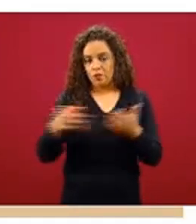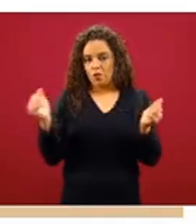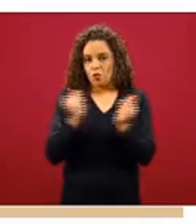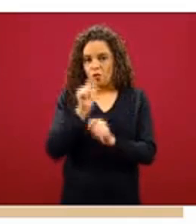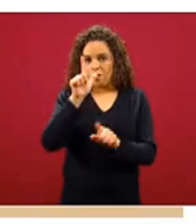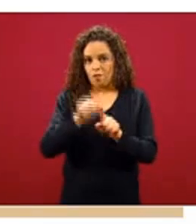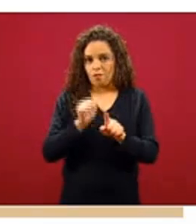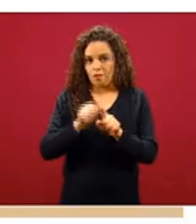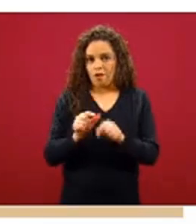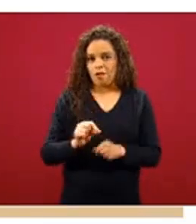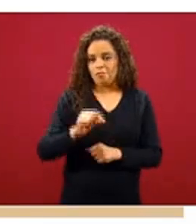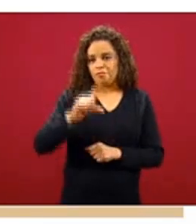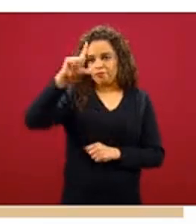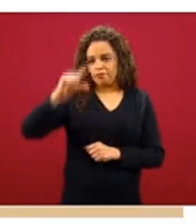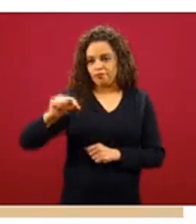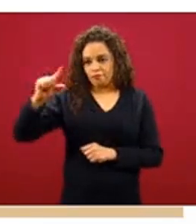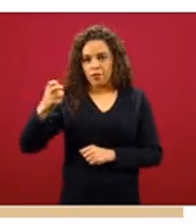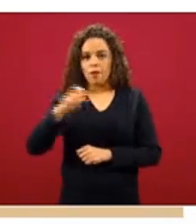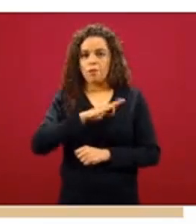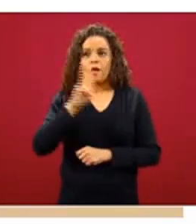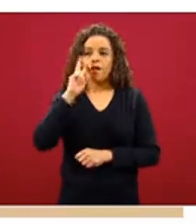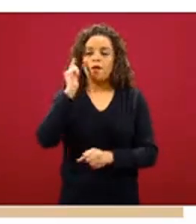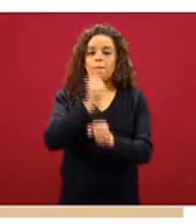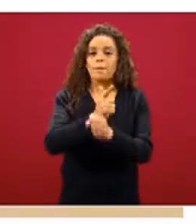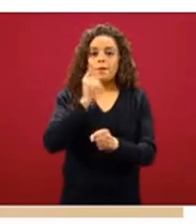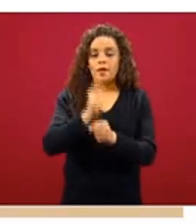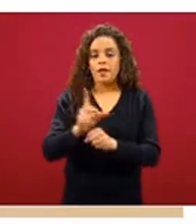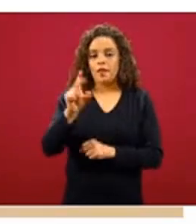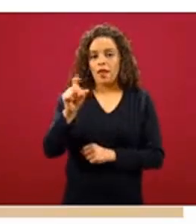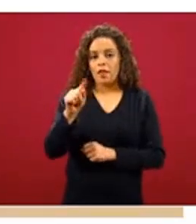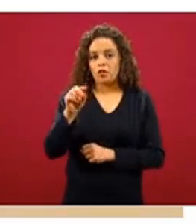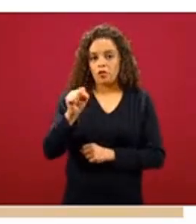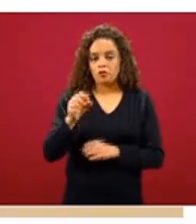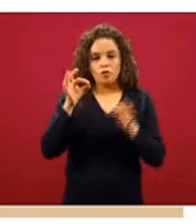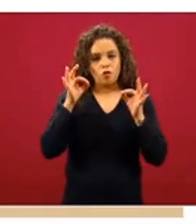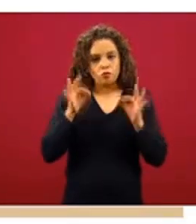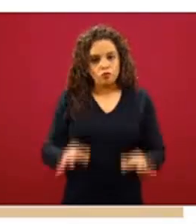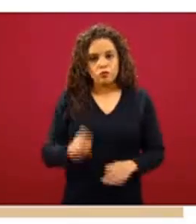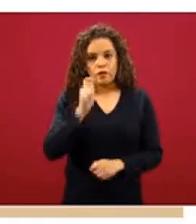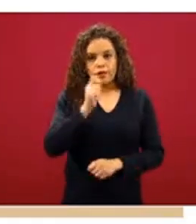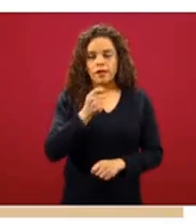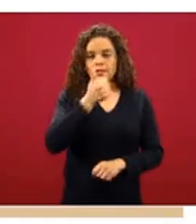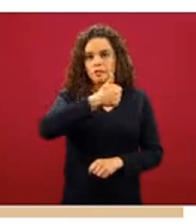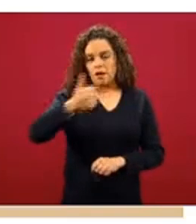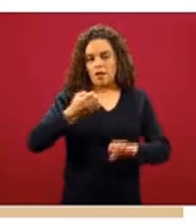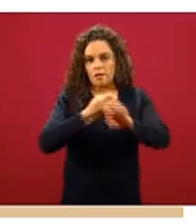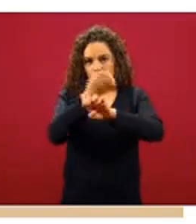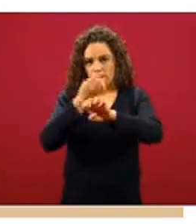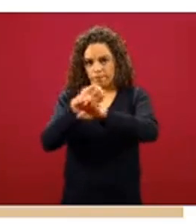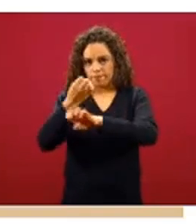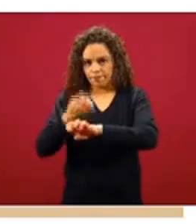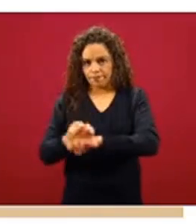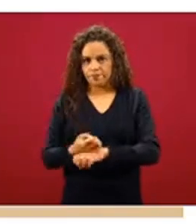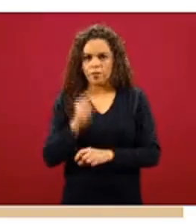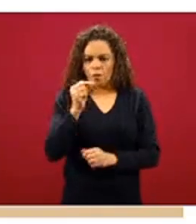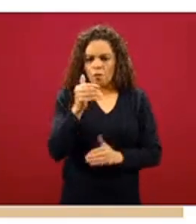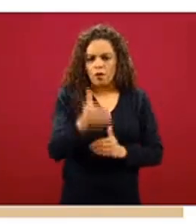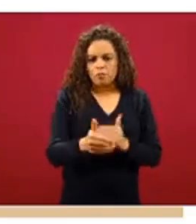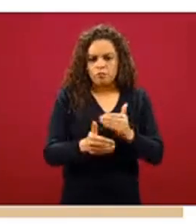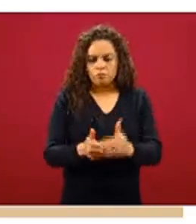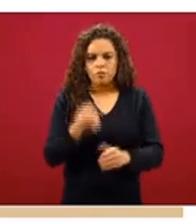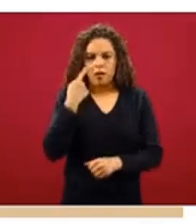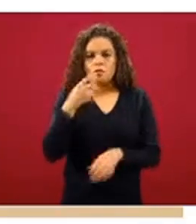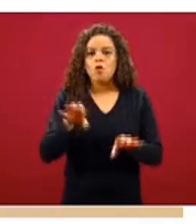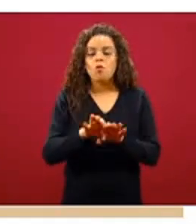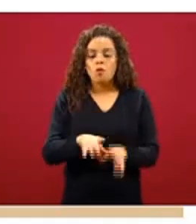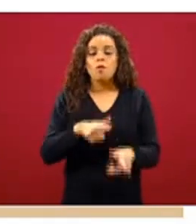podemos identificar los datos directos para cada una de las entidades federativas, y bueno, vamos a estar viendo cómo la epidemia